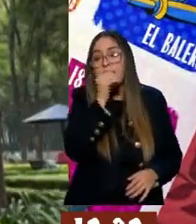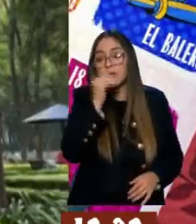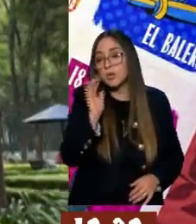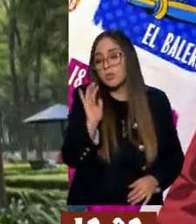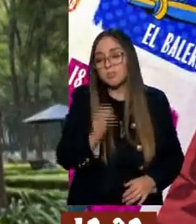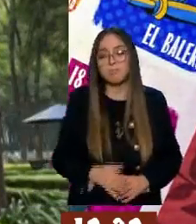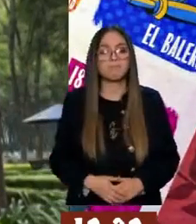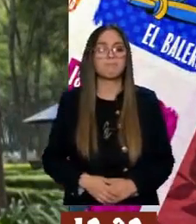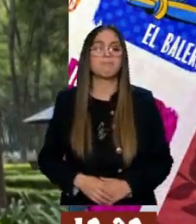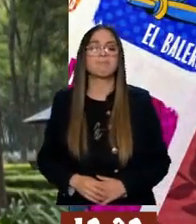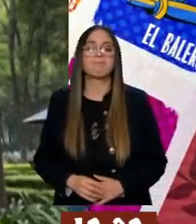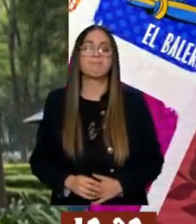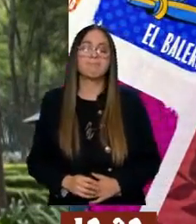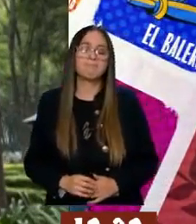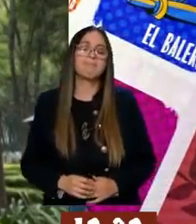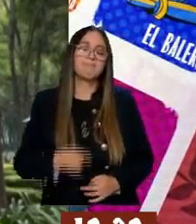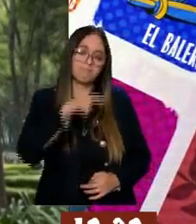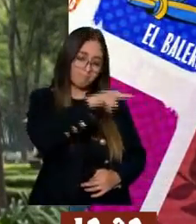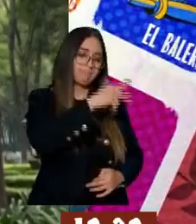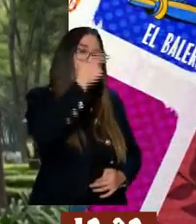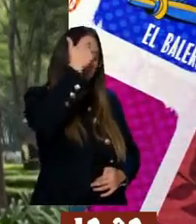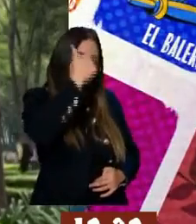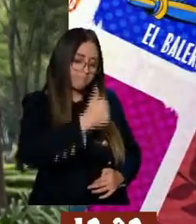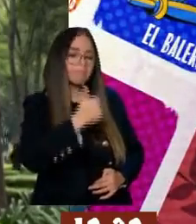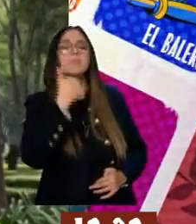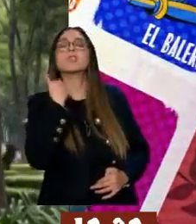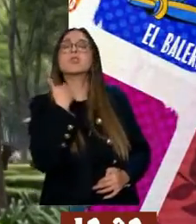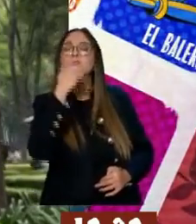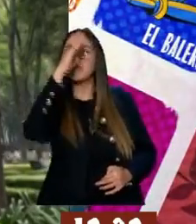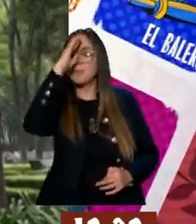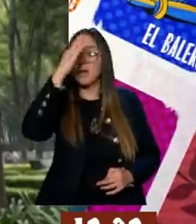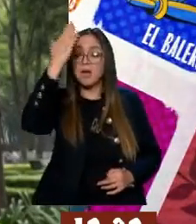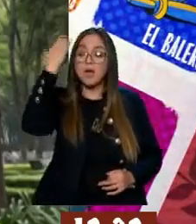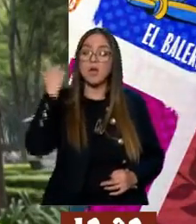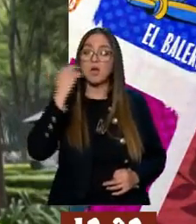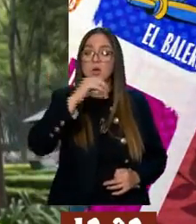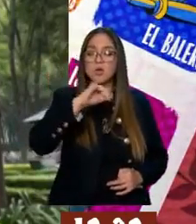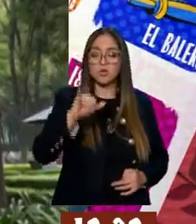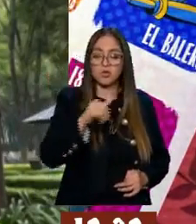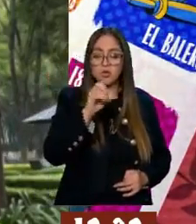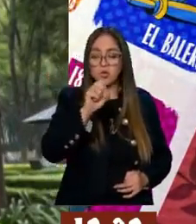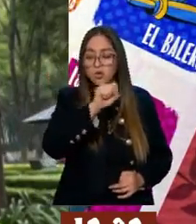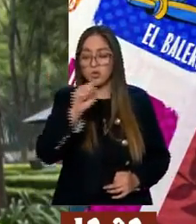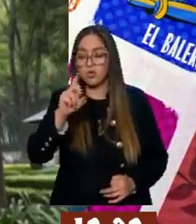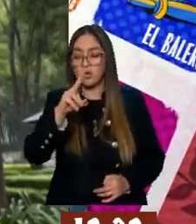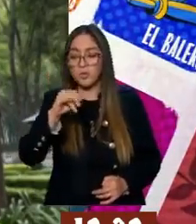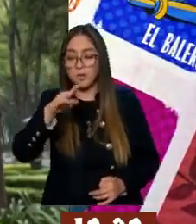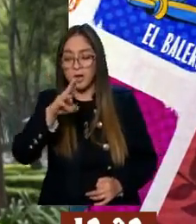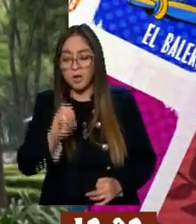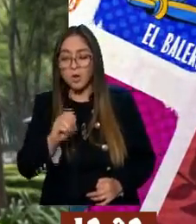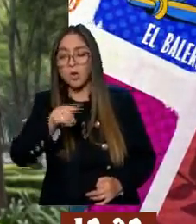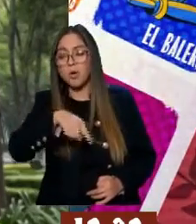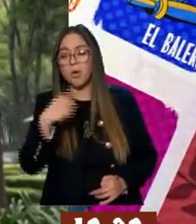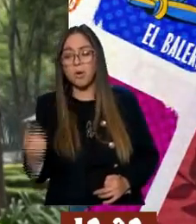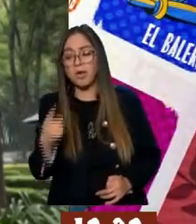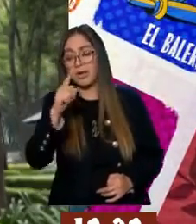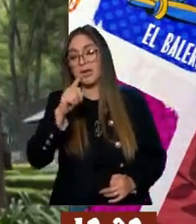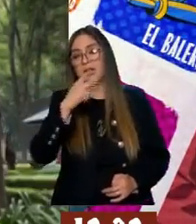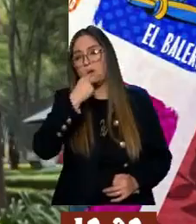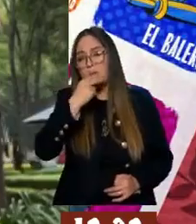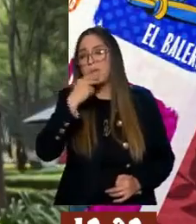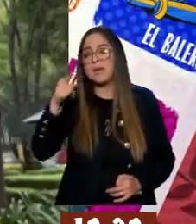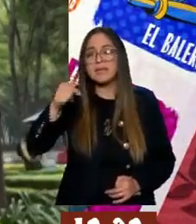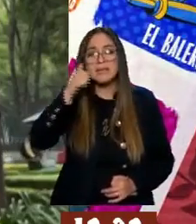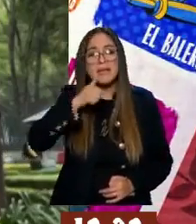lo ha habido, ¿no? O sea, desde, claro, desde el cine de George Romero, el giallo italiano, siempre han sido géneros que